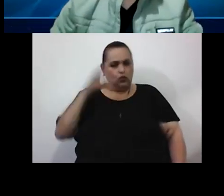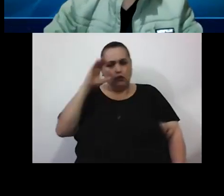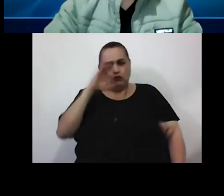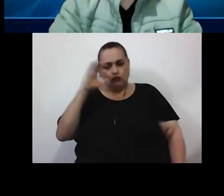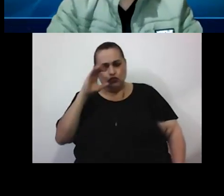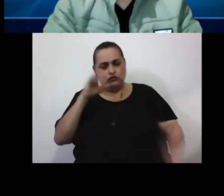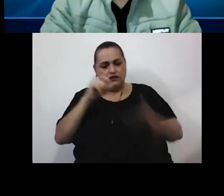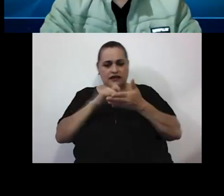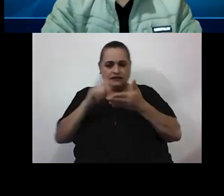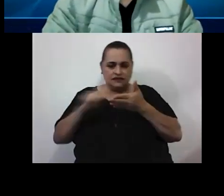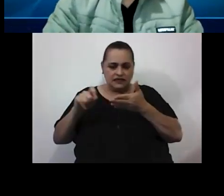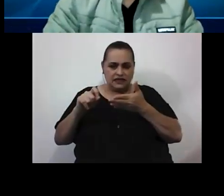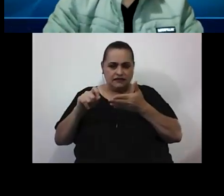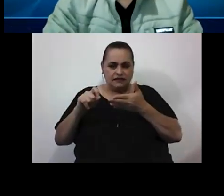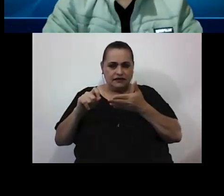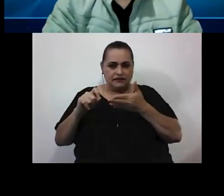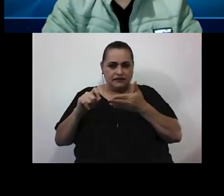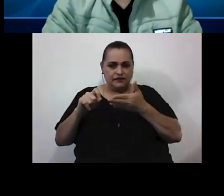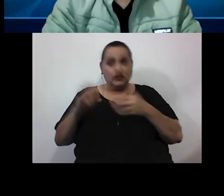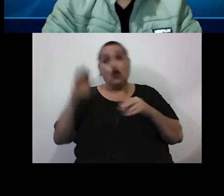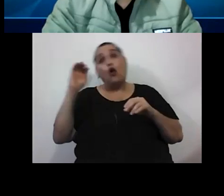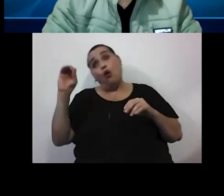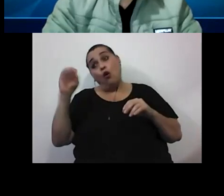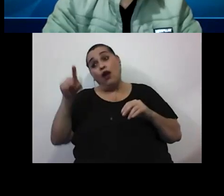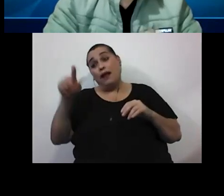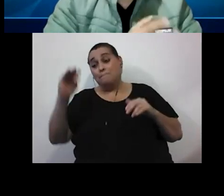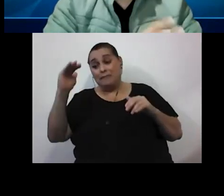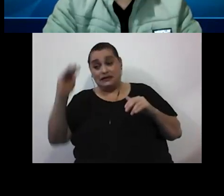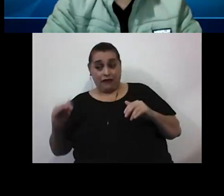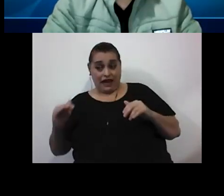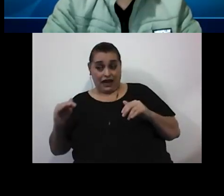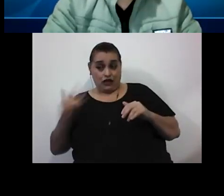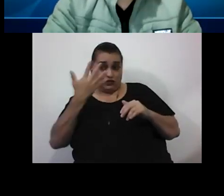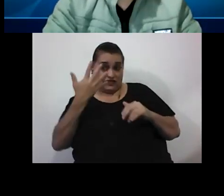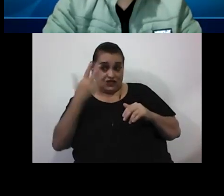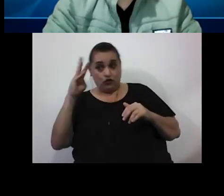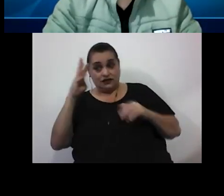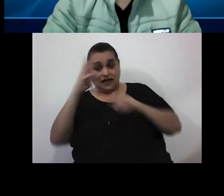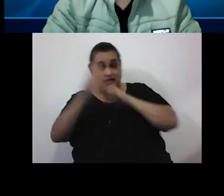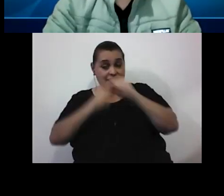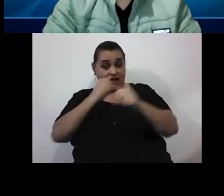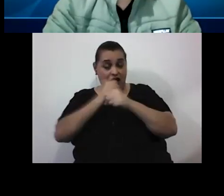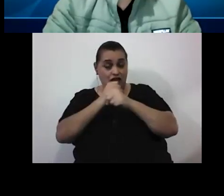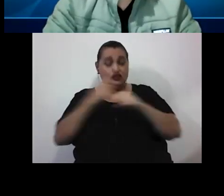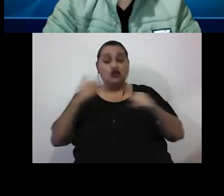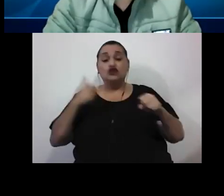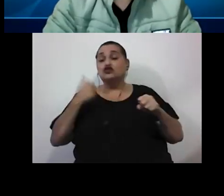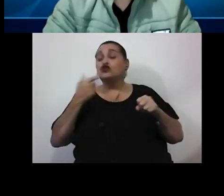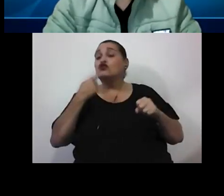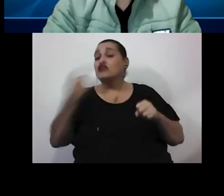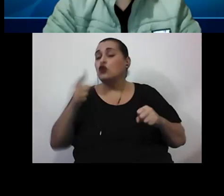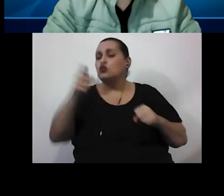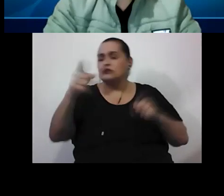escribe. O si son más pequeñitos, como en 5 o 6 años, en vez de decirle levanta tu